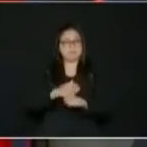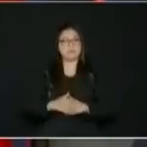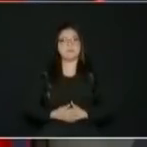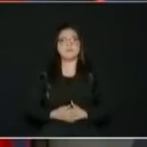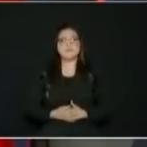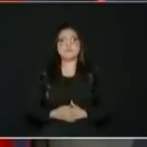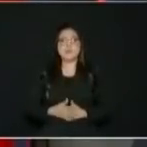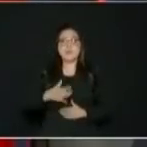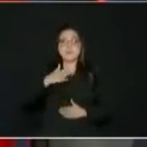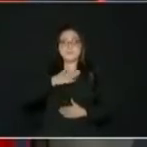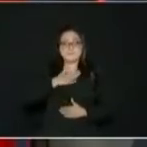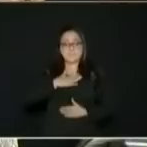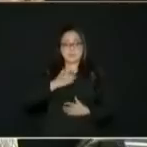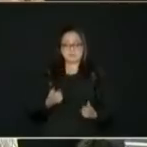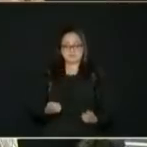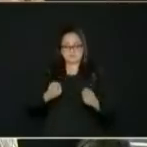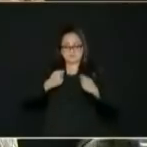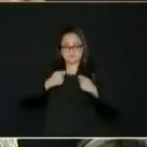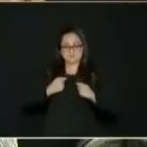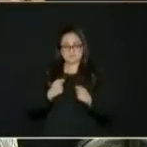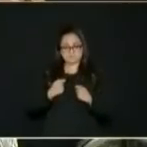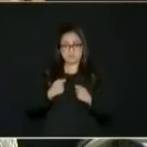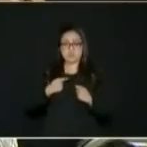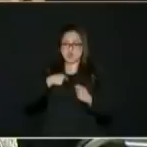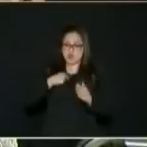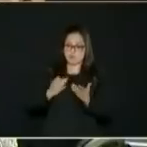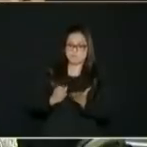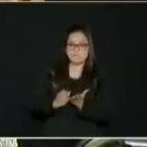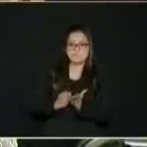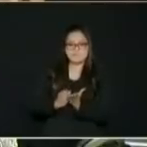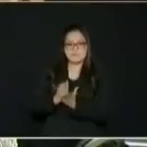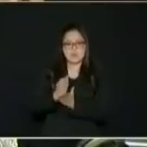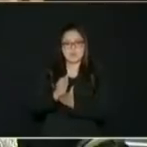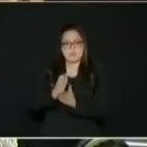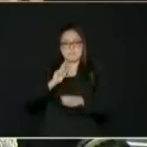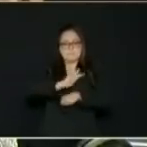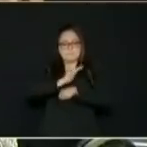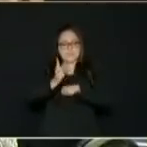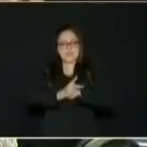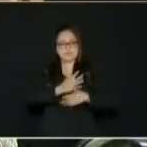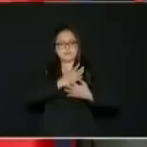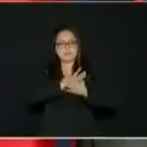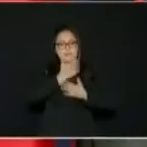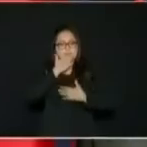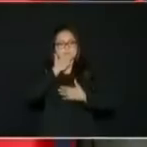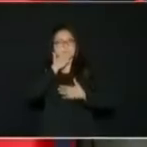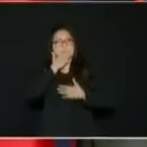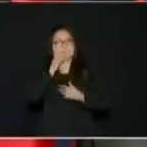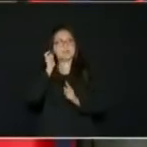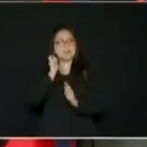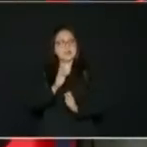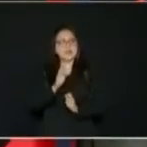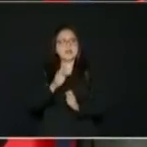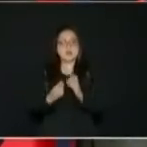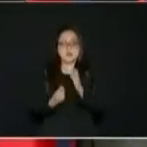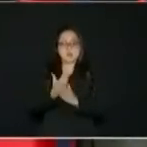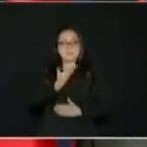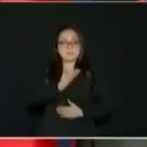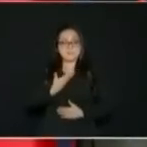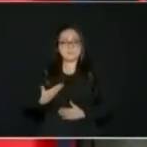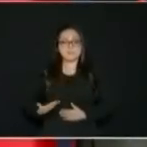y desempeñar leal y patrióticamente el cargo